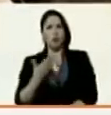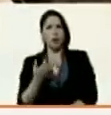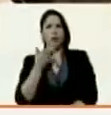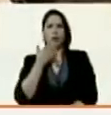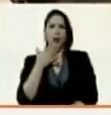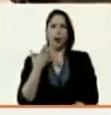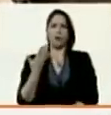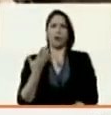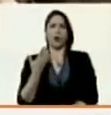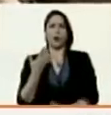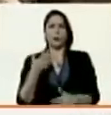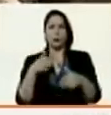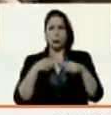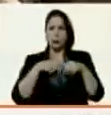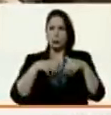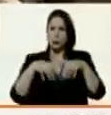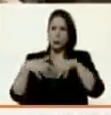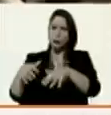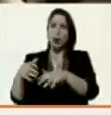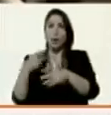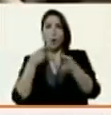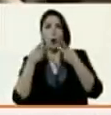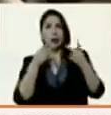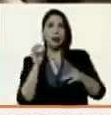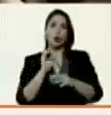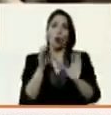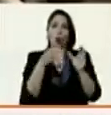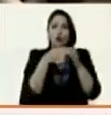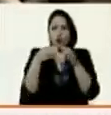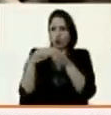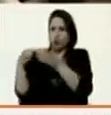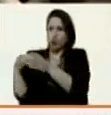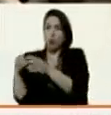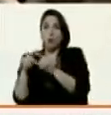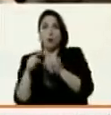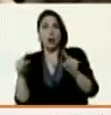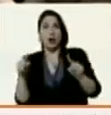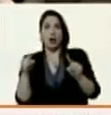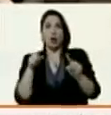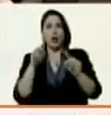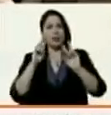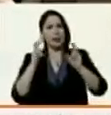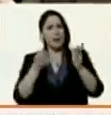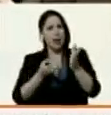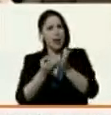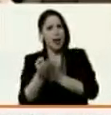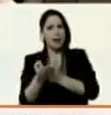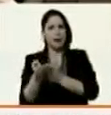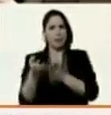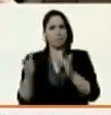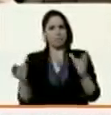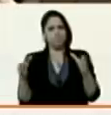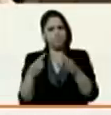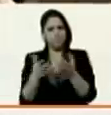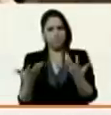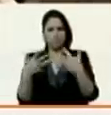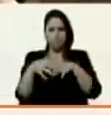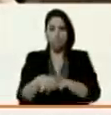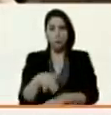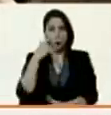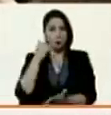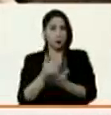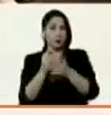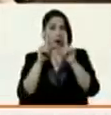políticas puede haber partidos políticos grupos pero el tema de la lealtad colectiva que lo hemos visto aprueba